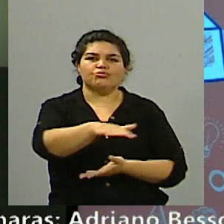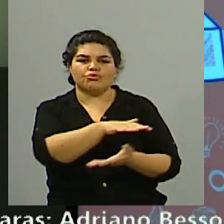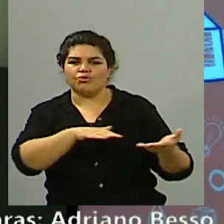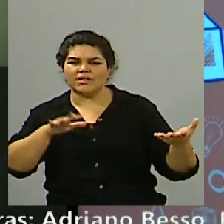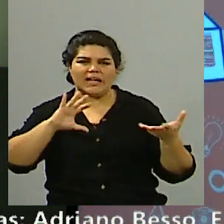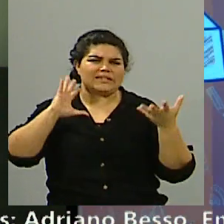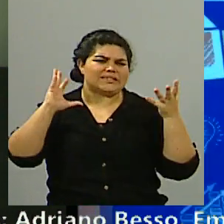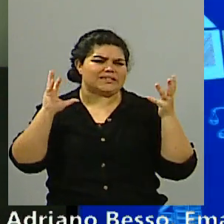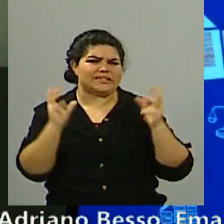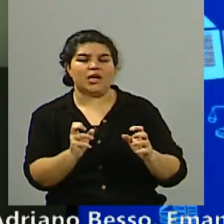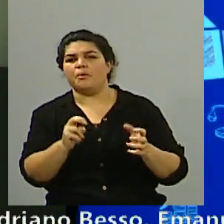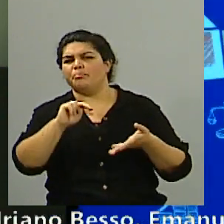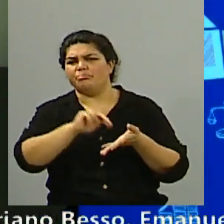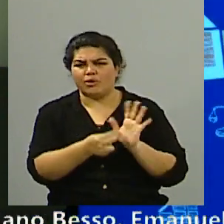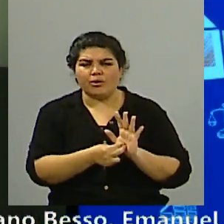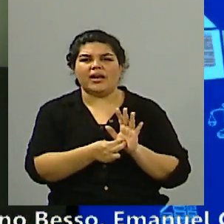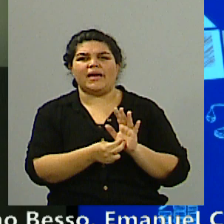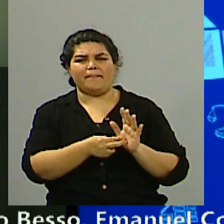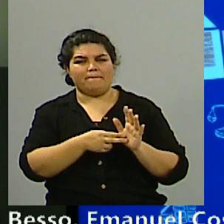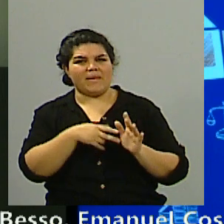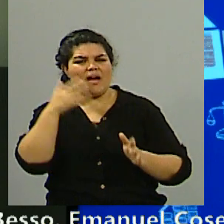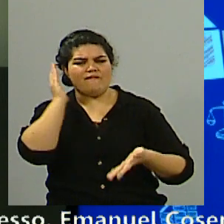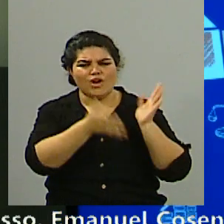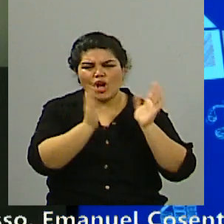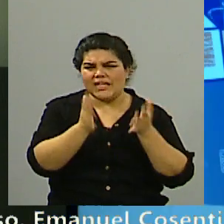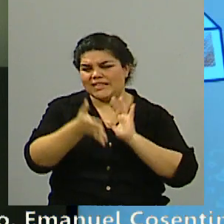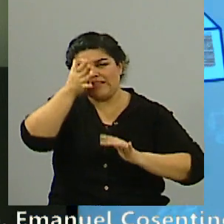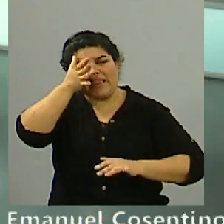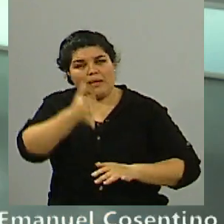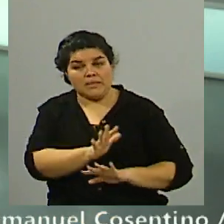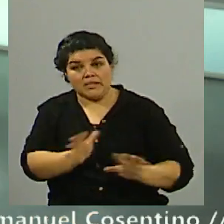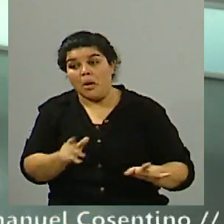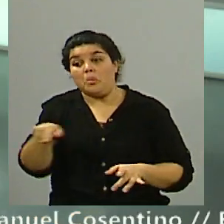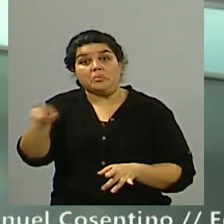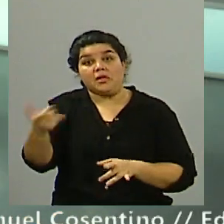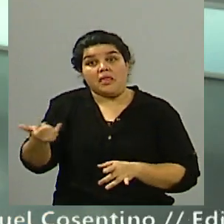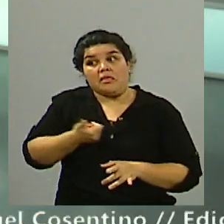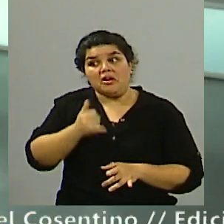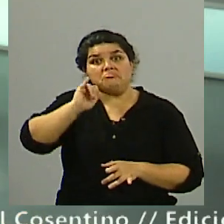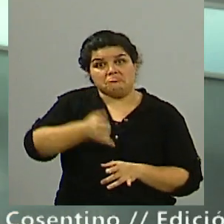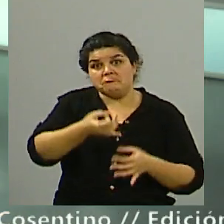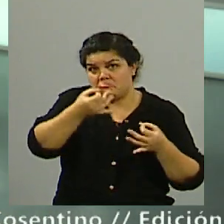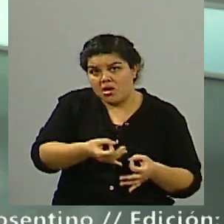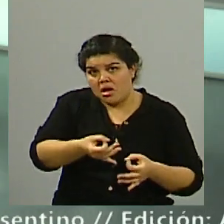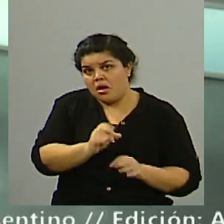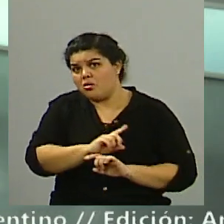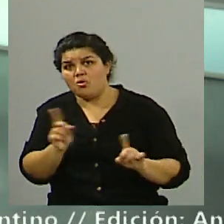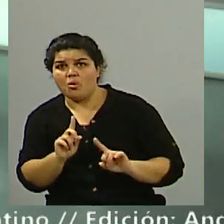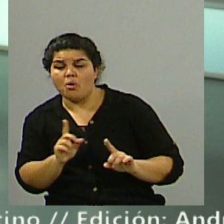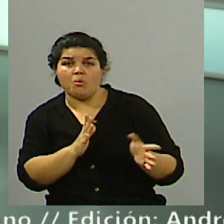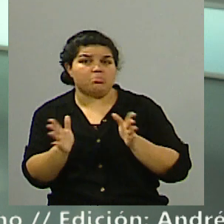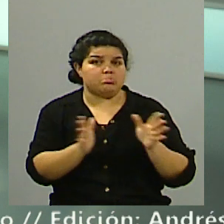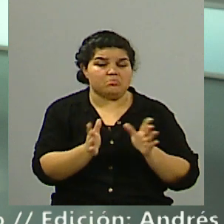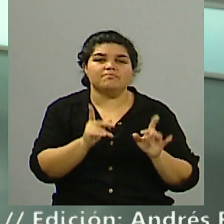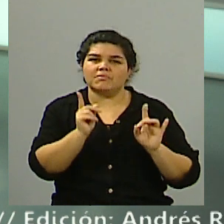se recomienda, y ustedes me dirán, sí, es bueno, hay que hacerlo, sobre todo a las mujeres, respecto a los altos niveles de